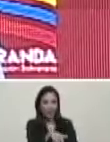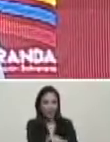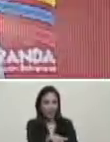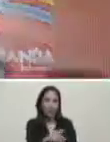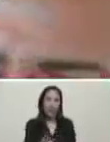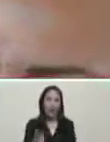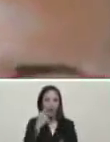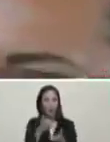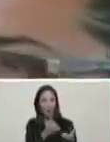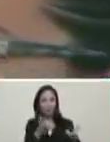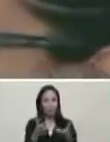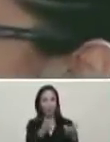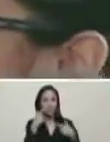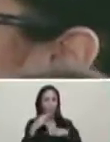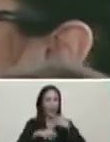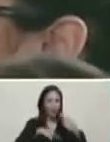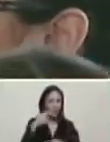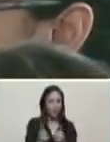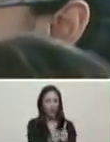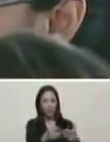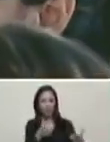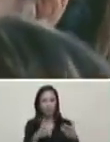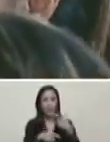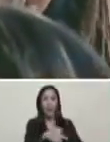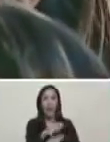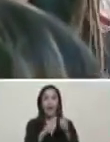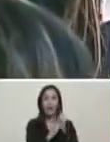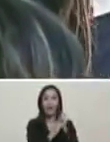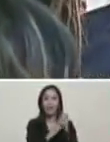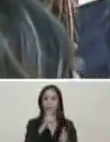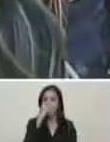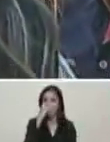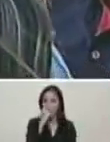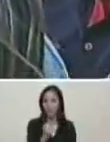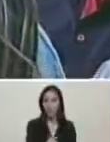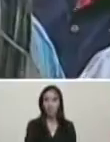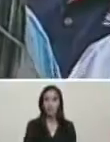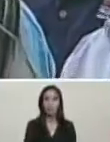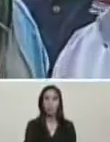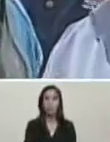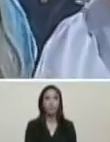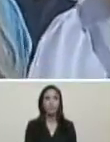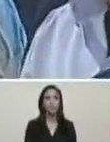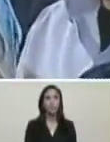popular revolucionaria dirigida por Ezequiel Zamora.